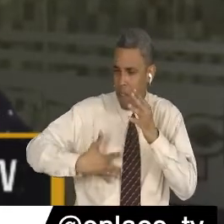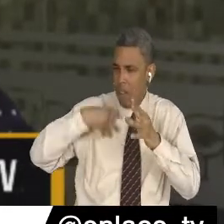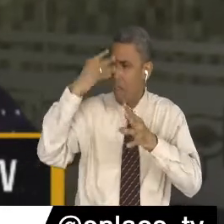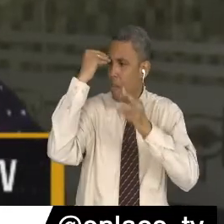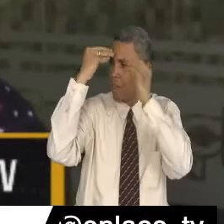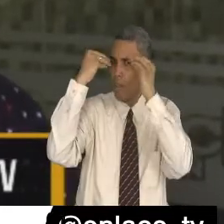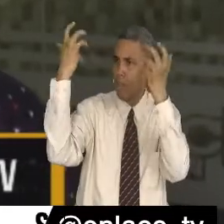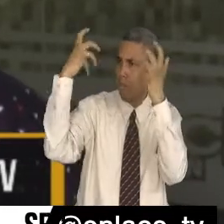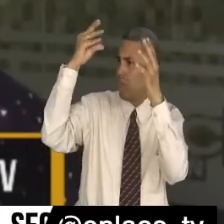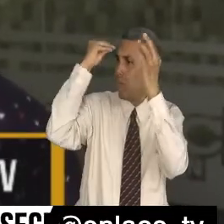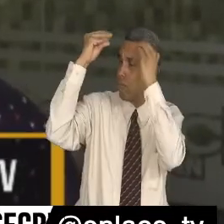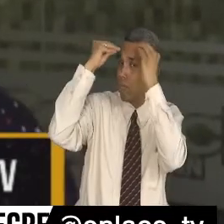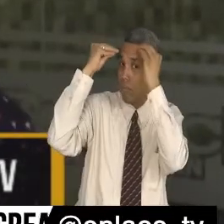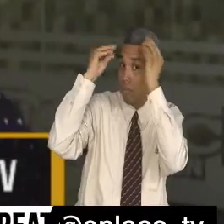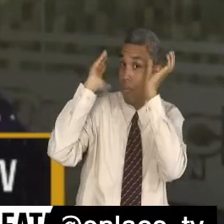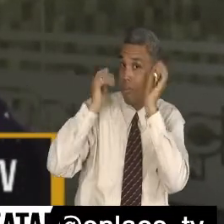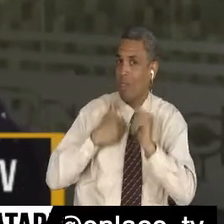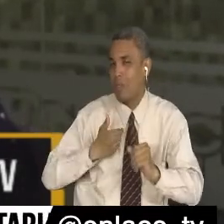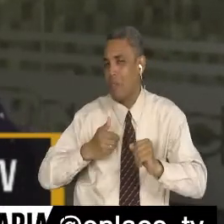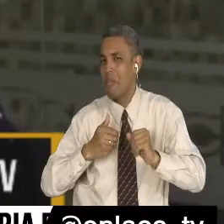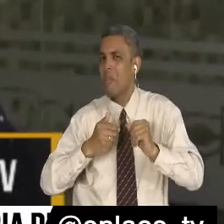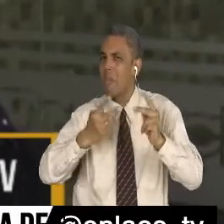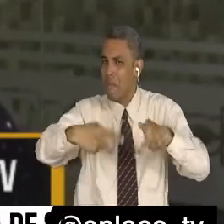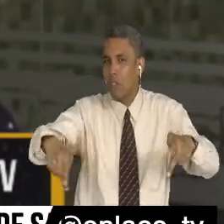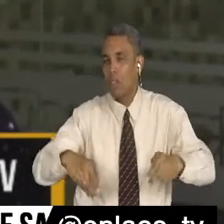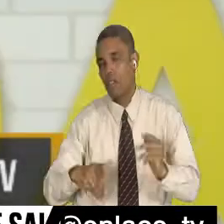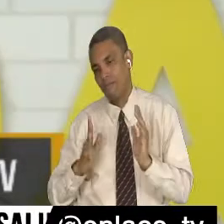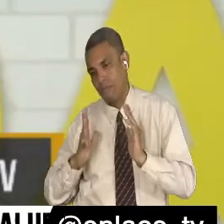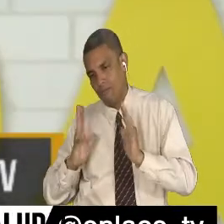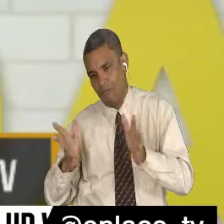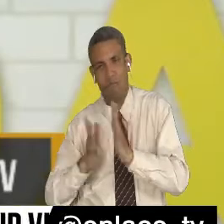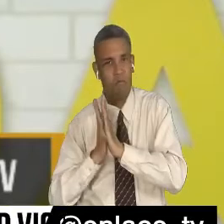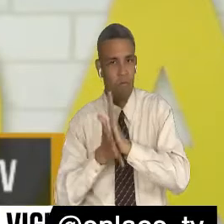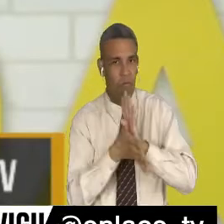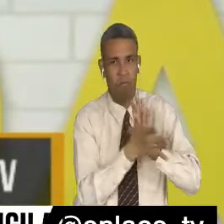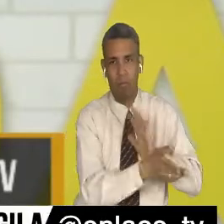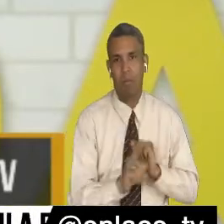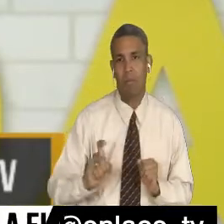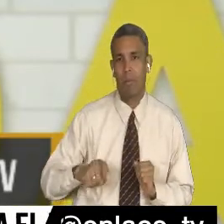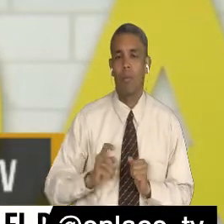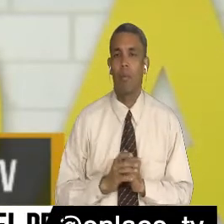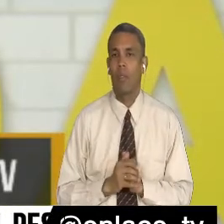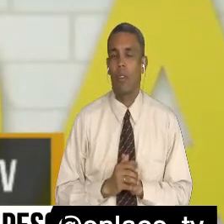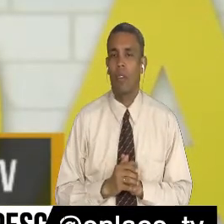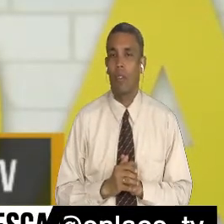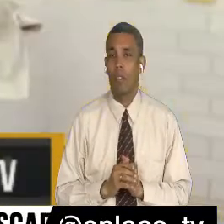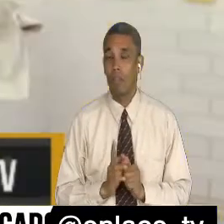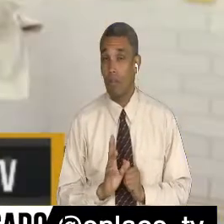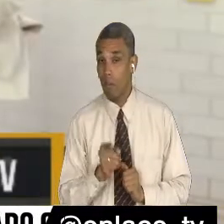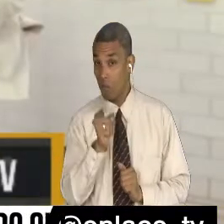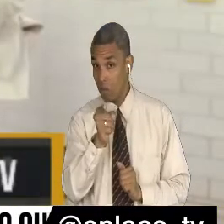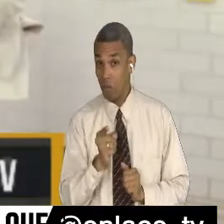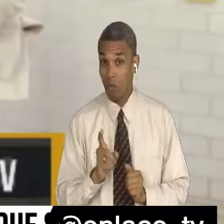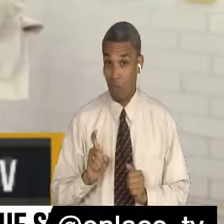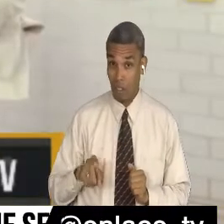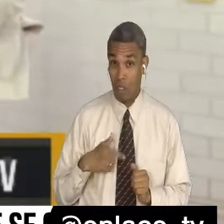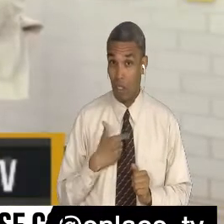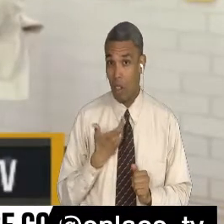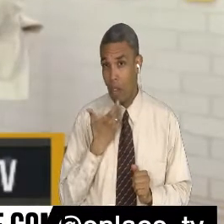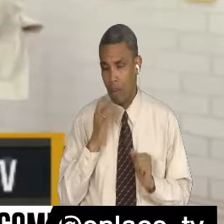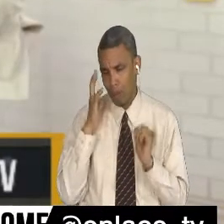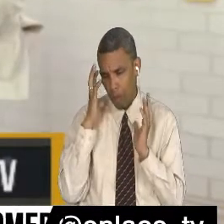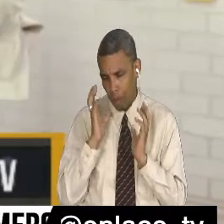poder ponerlos al servicio de nuestro prójimo. También va dirigido a todos los que necesitan una palabra que les permita